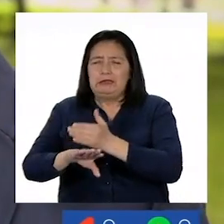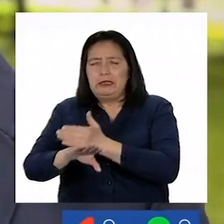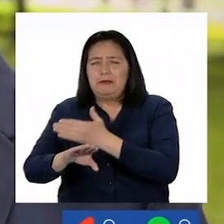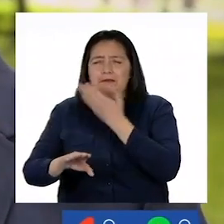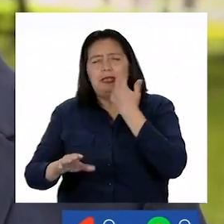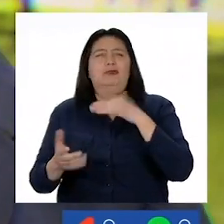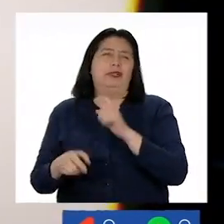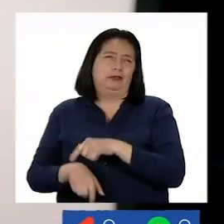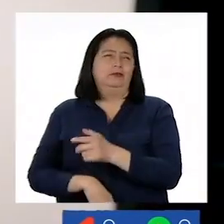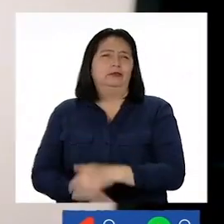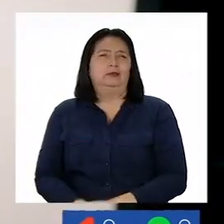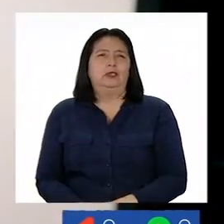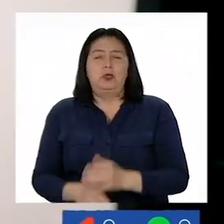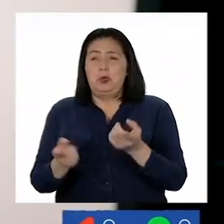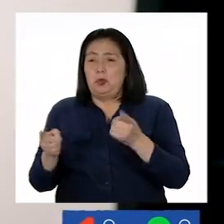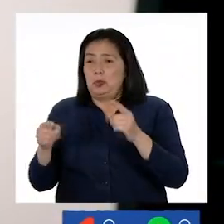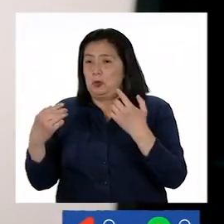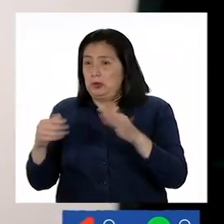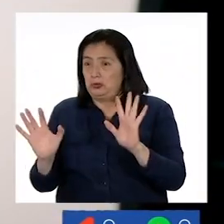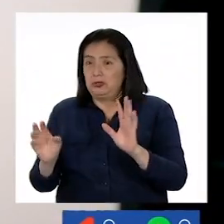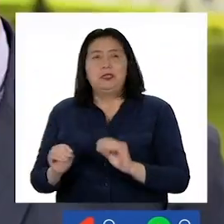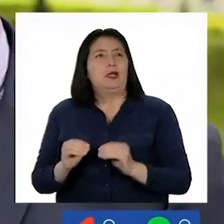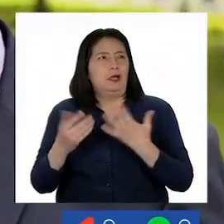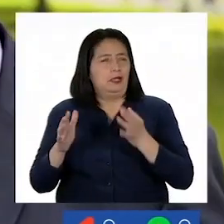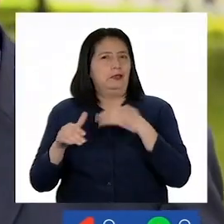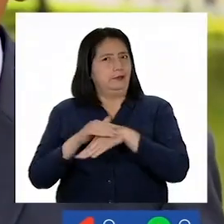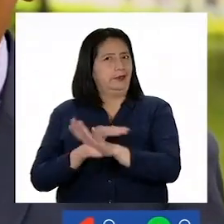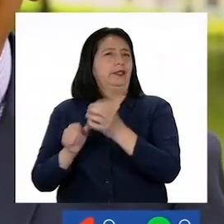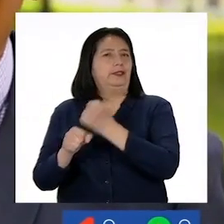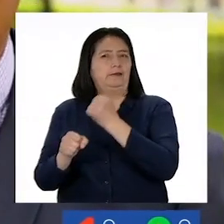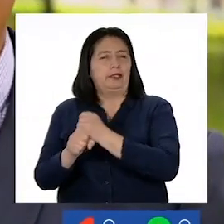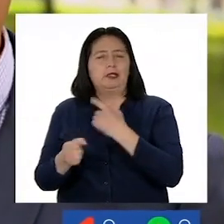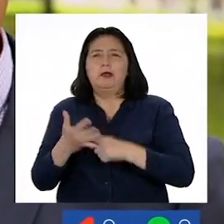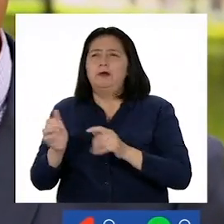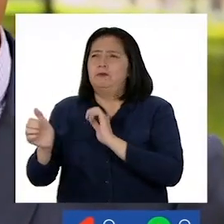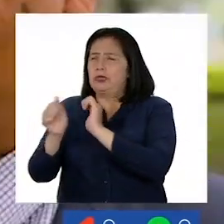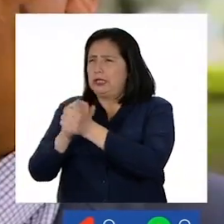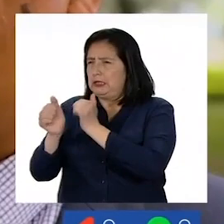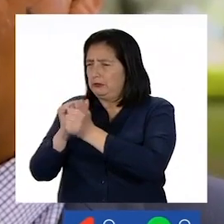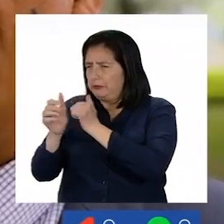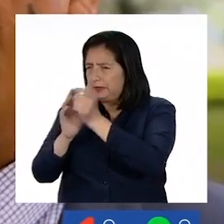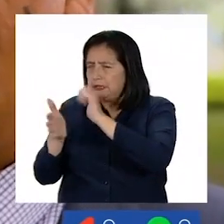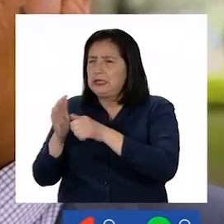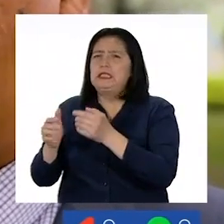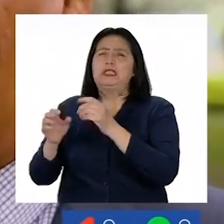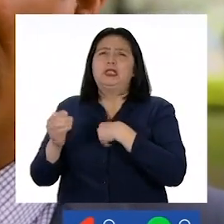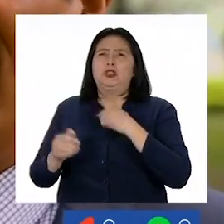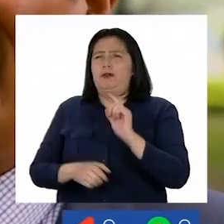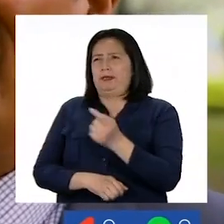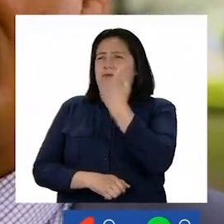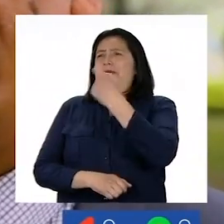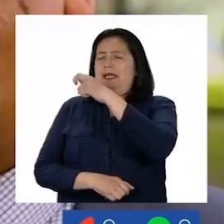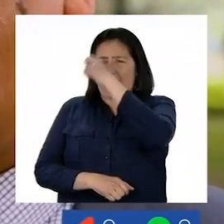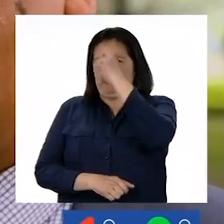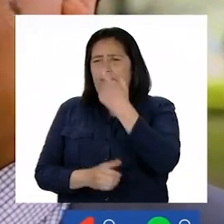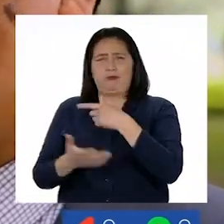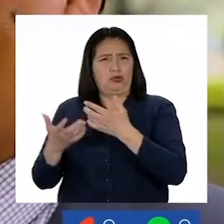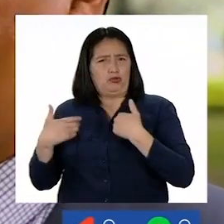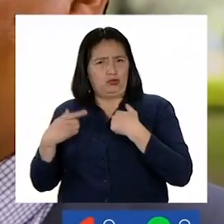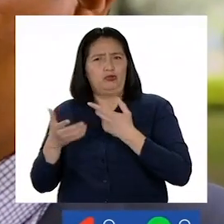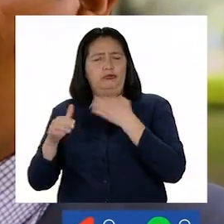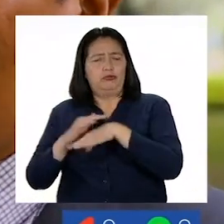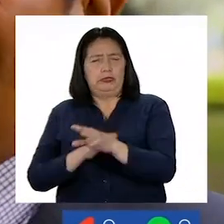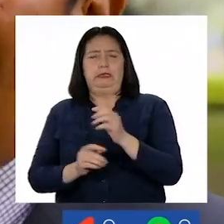largo también del tiempo. Una vez que fui nombrado, porque ocupé el primer puesto dentro de mi promoción, me enfrenté a la realidad de que